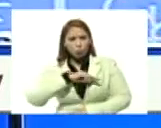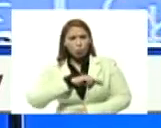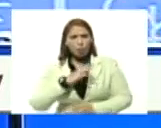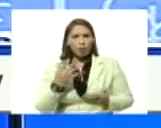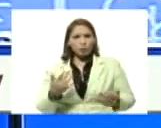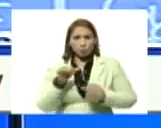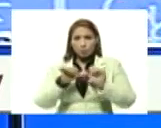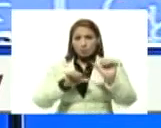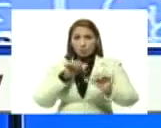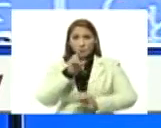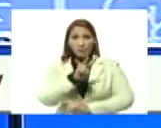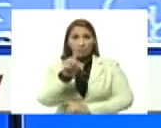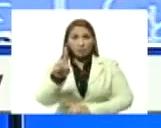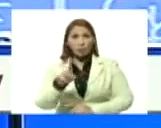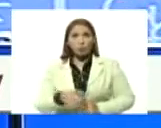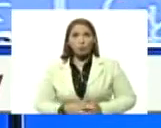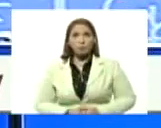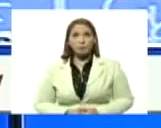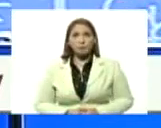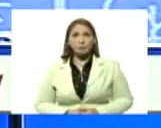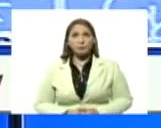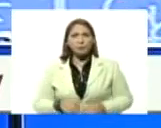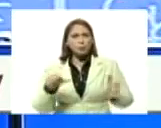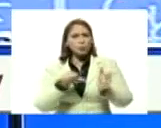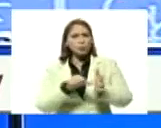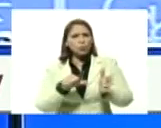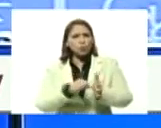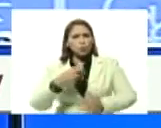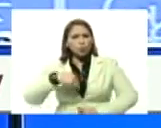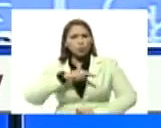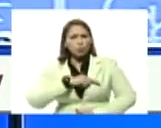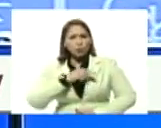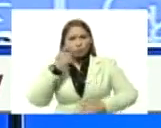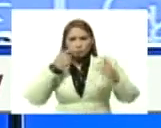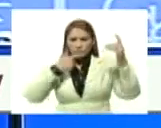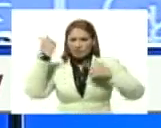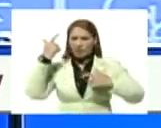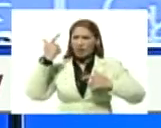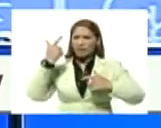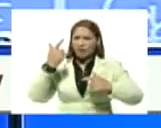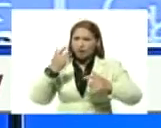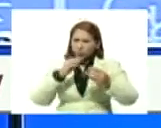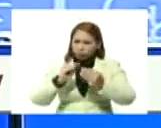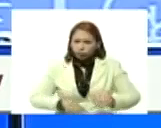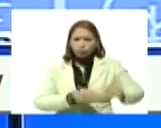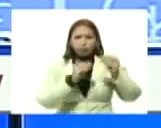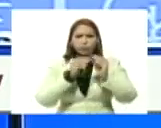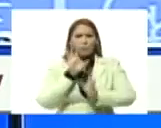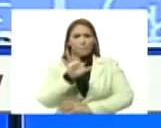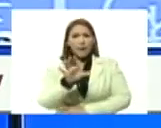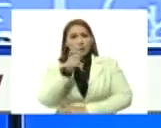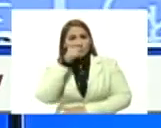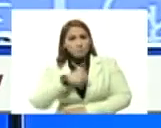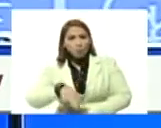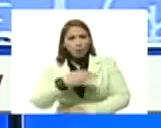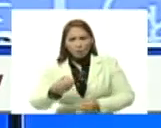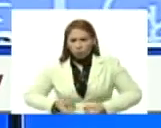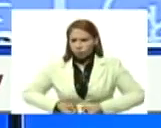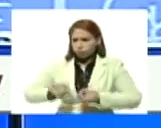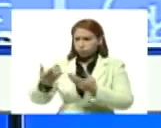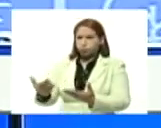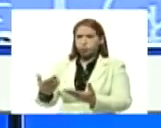siglo XXI. Donde nuestro comandante Chávez recuperó la patria para el pueblo. Y le dejó como